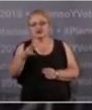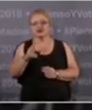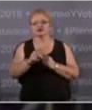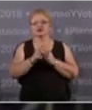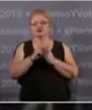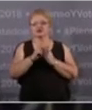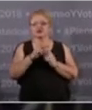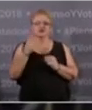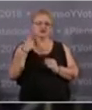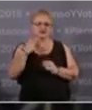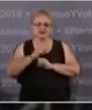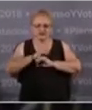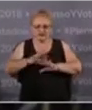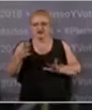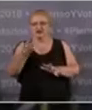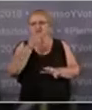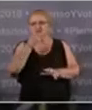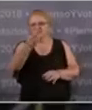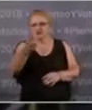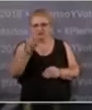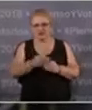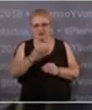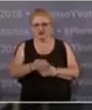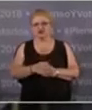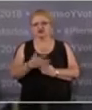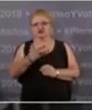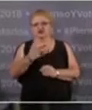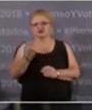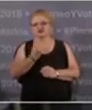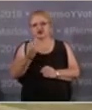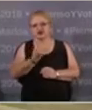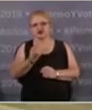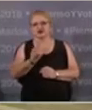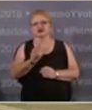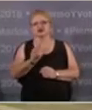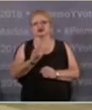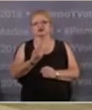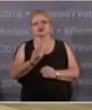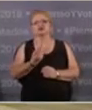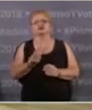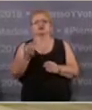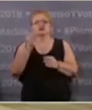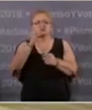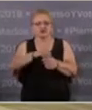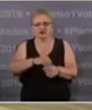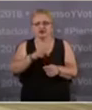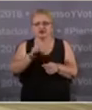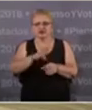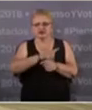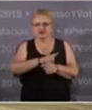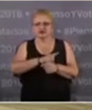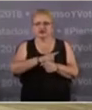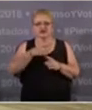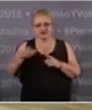que yo me refería hace unos momentos. Tenemos que inculcar desde distintos aristas,